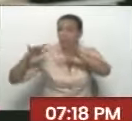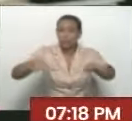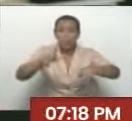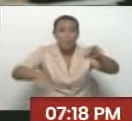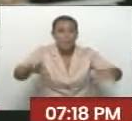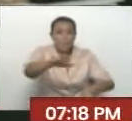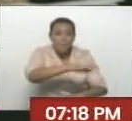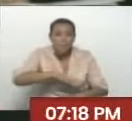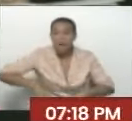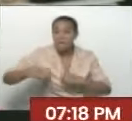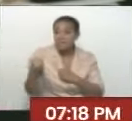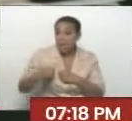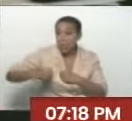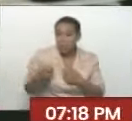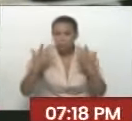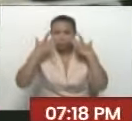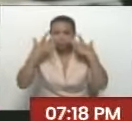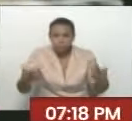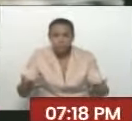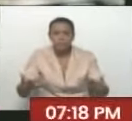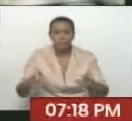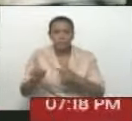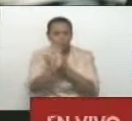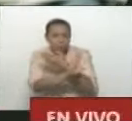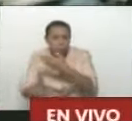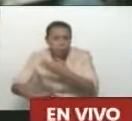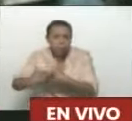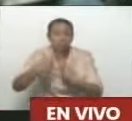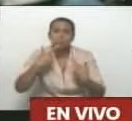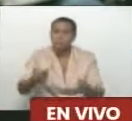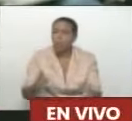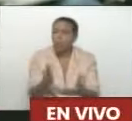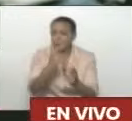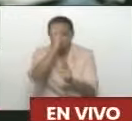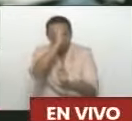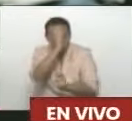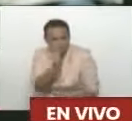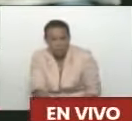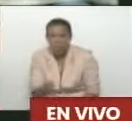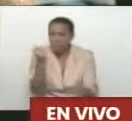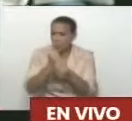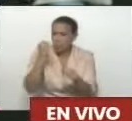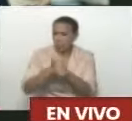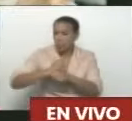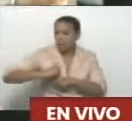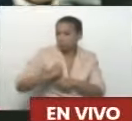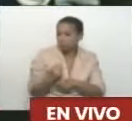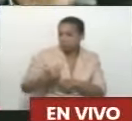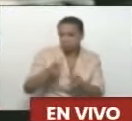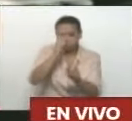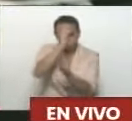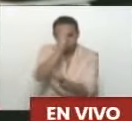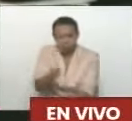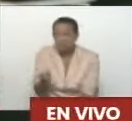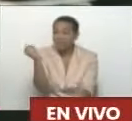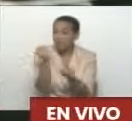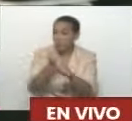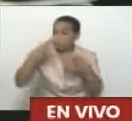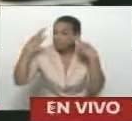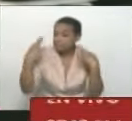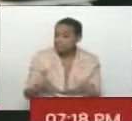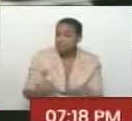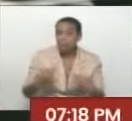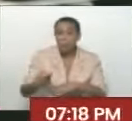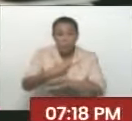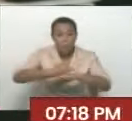distintos organismos de seguridad ciudadana, que vale hacerle la pena un gran reconocimiento a todo el operativo Carnavales Turísticos y Seguros de